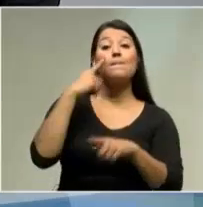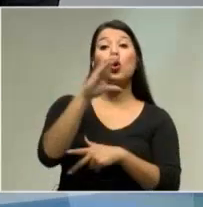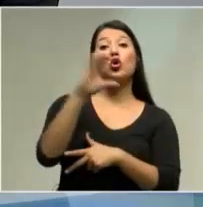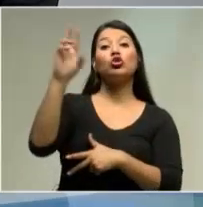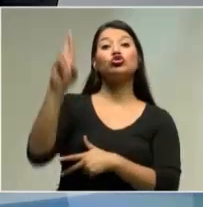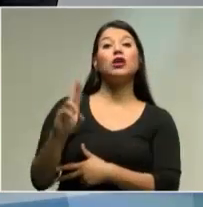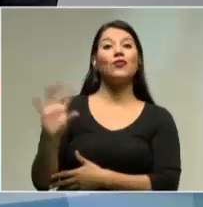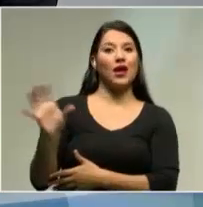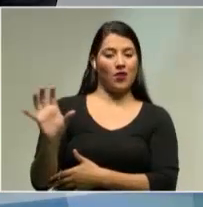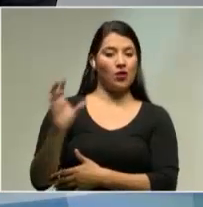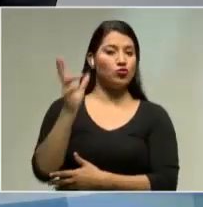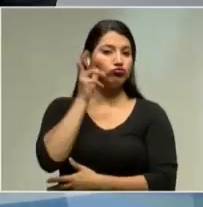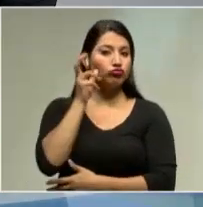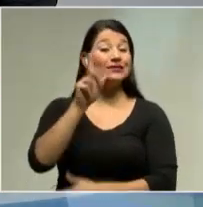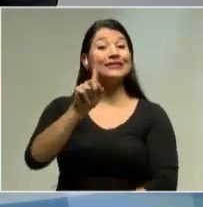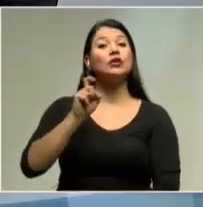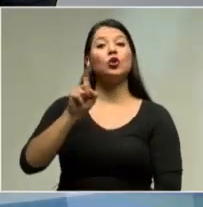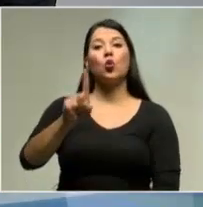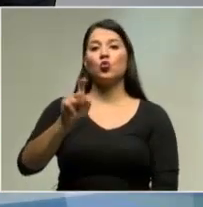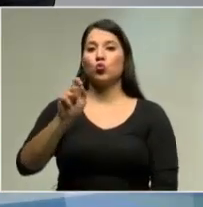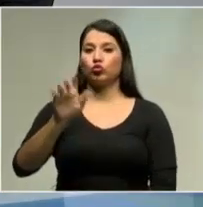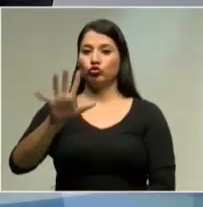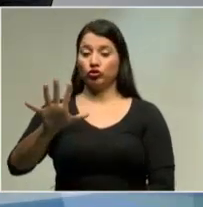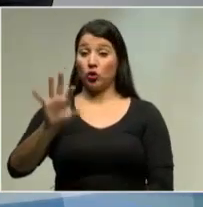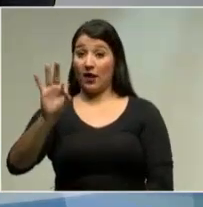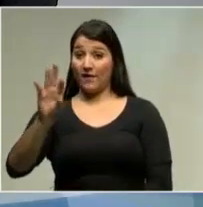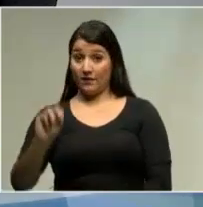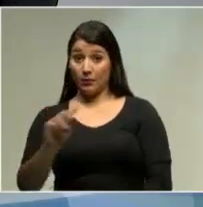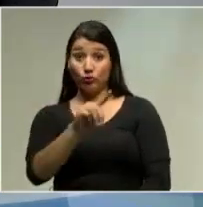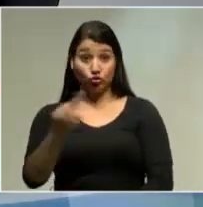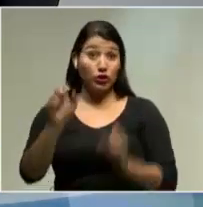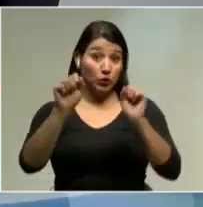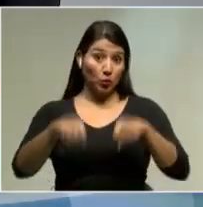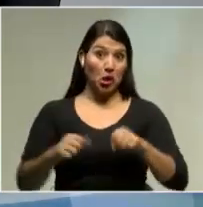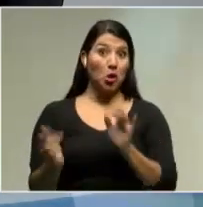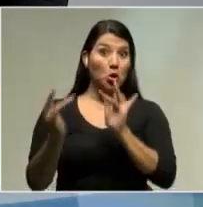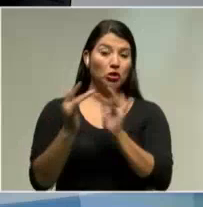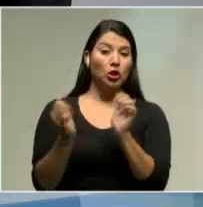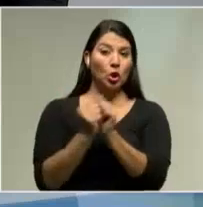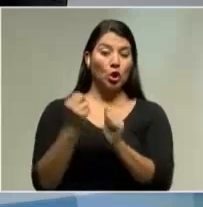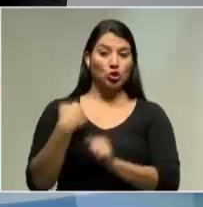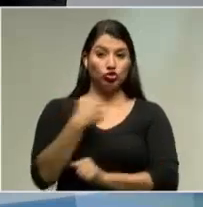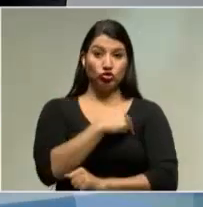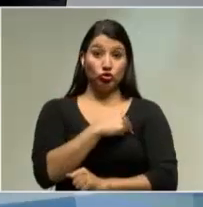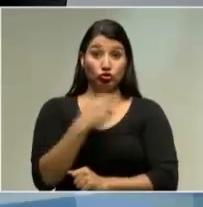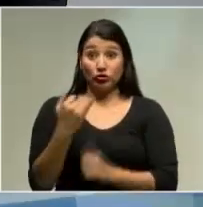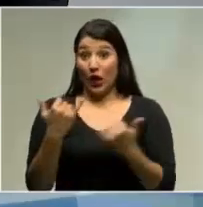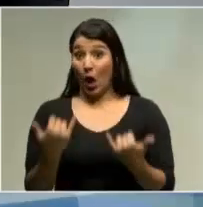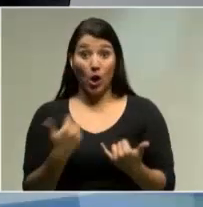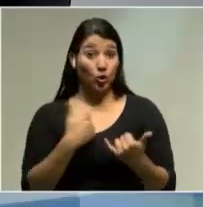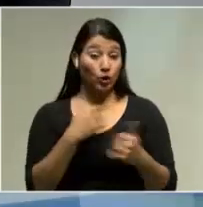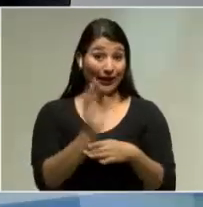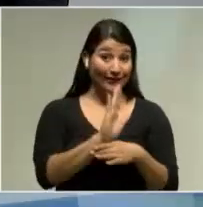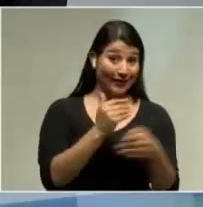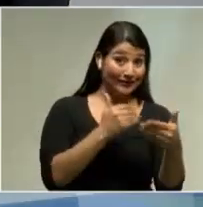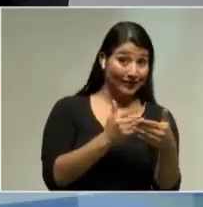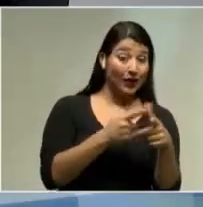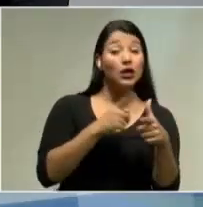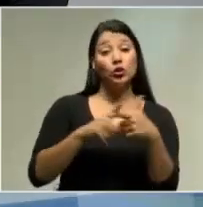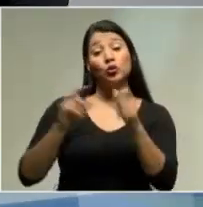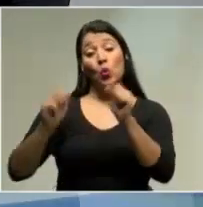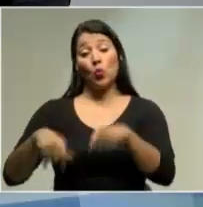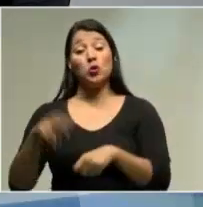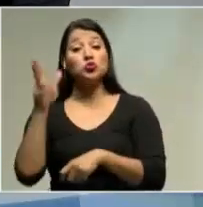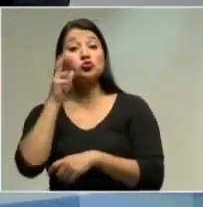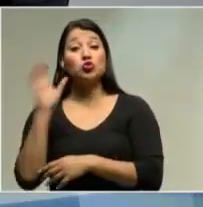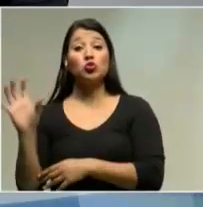Rica Radio 101.5 FM. Usted puede mantenerse en contacto con nosotros y en este momento no tiene un televisor cerca, tiene todas estas